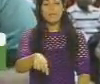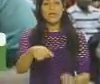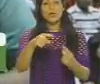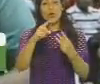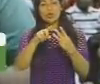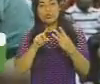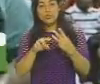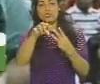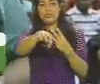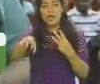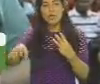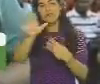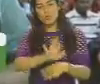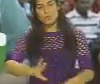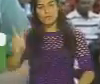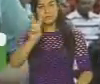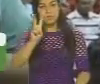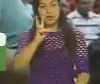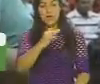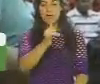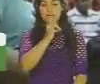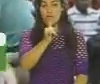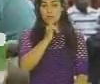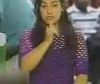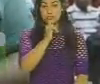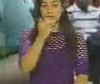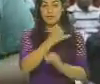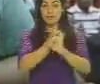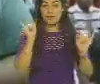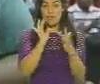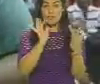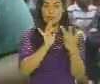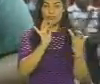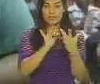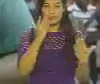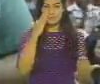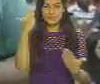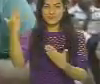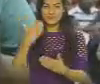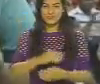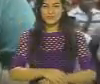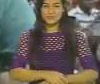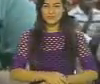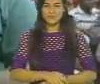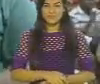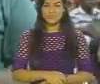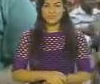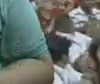sino en todo el país. Nosotros con esta información retornamos el pase a los estudios en Caracas.